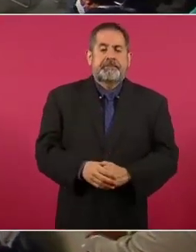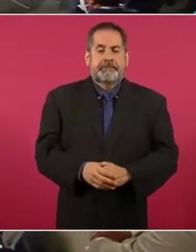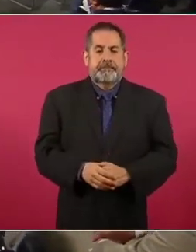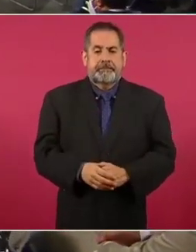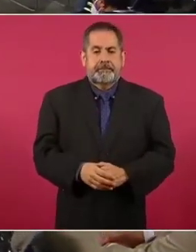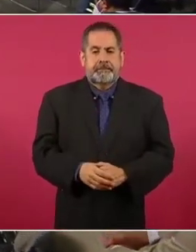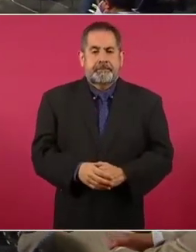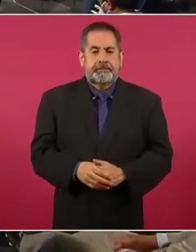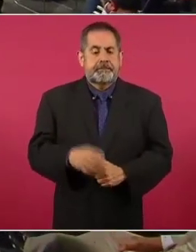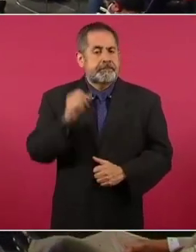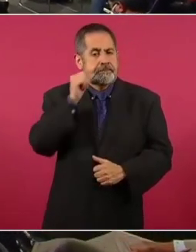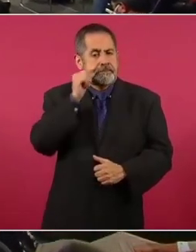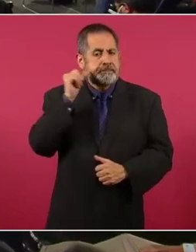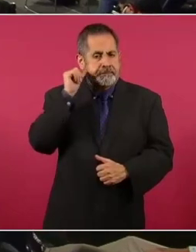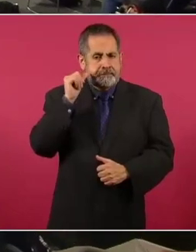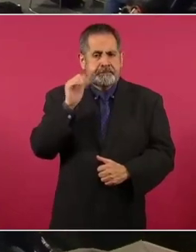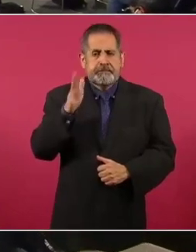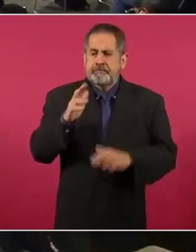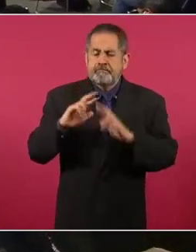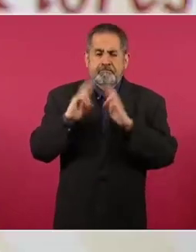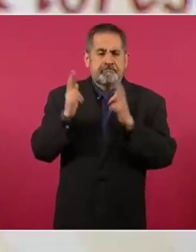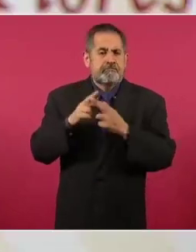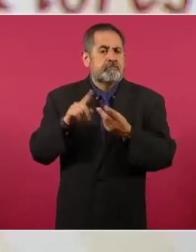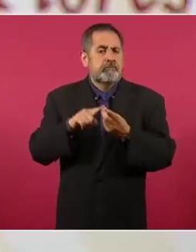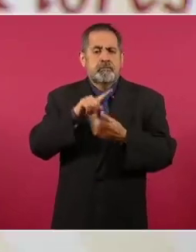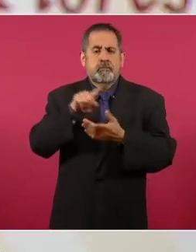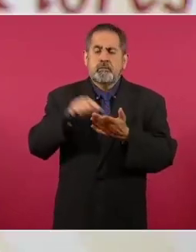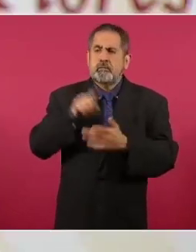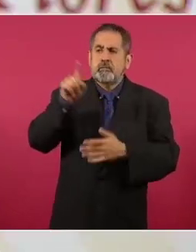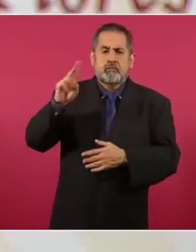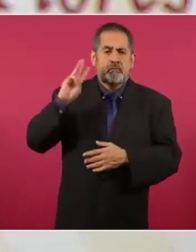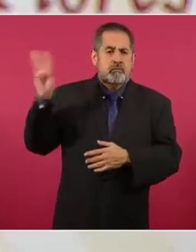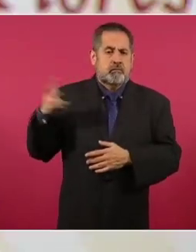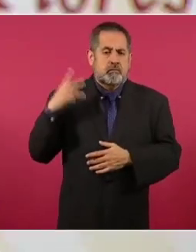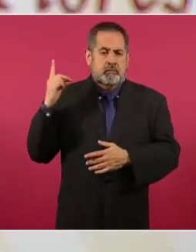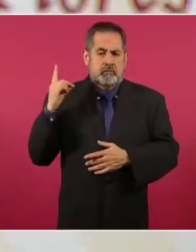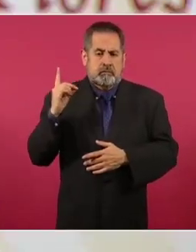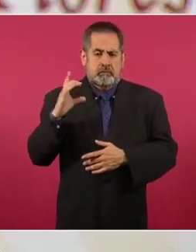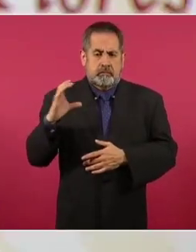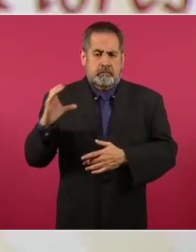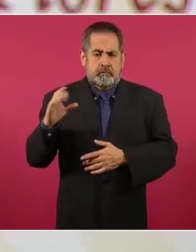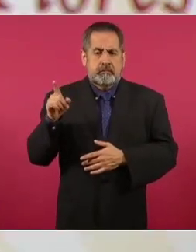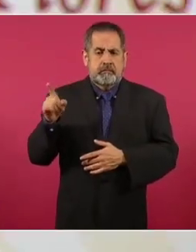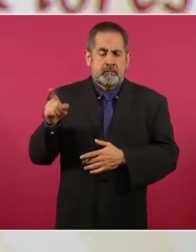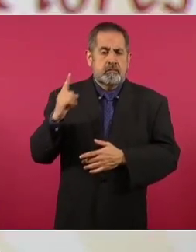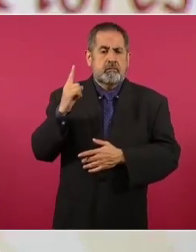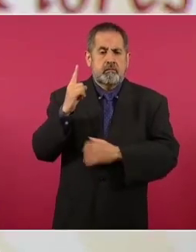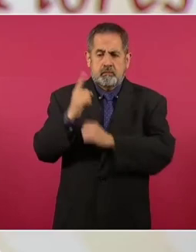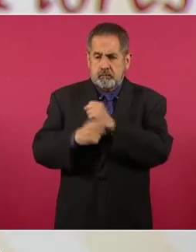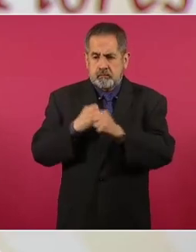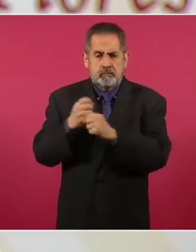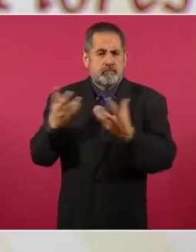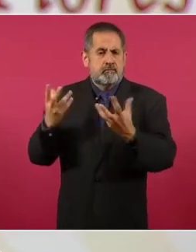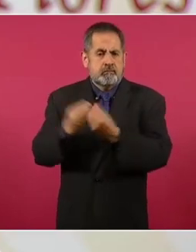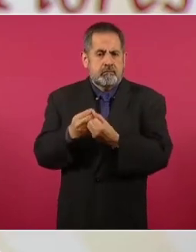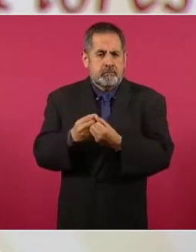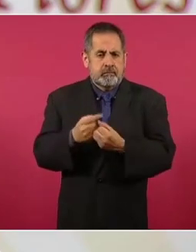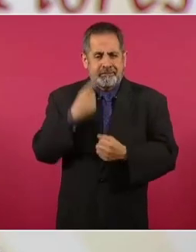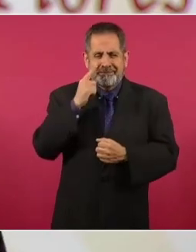El día de ayer se llevó a cabo en Washington, D.C., la reunión anual del Entendimiento